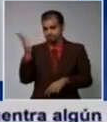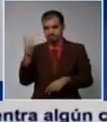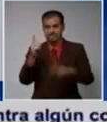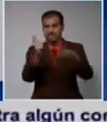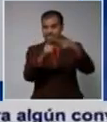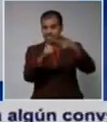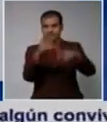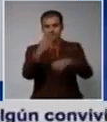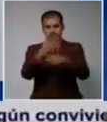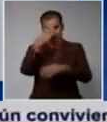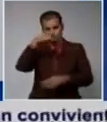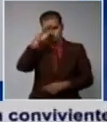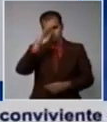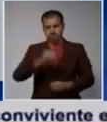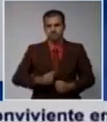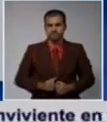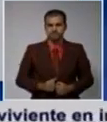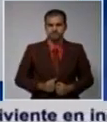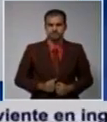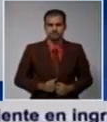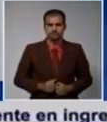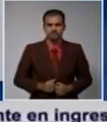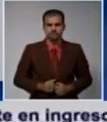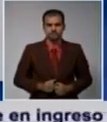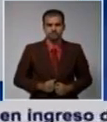Cuba, que